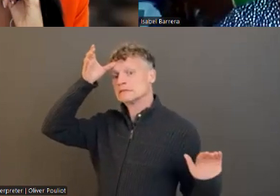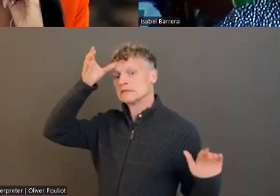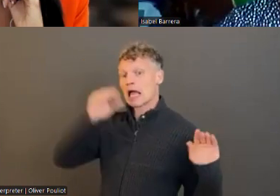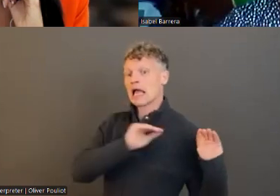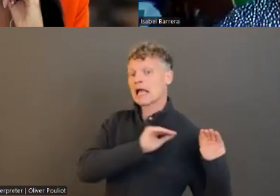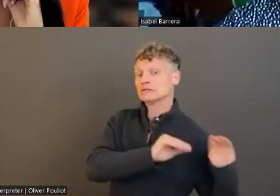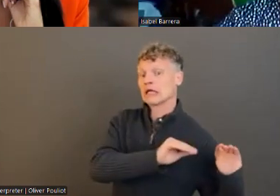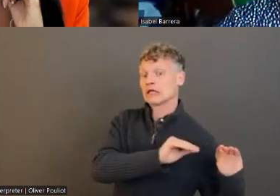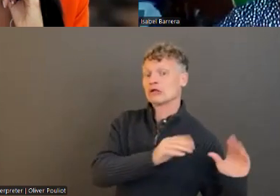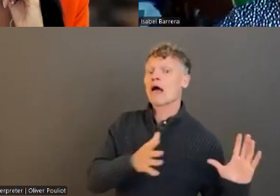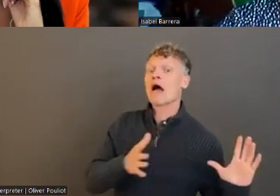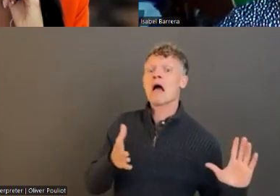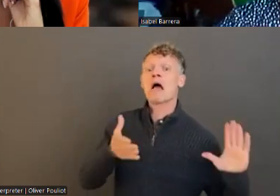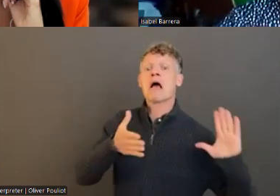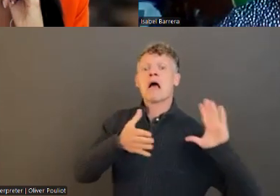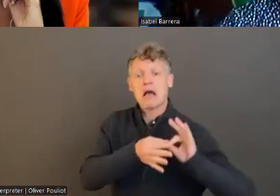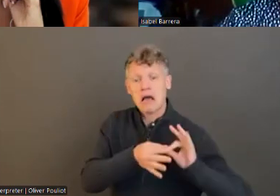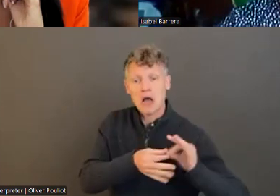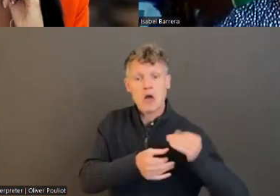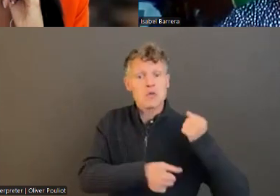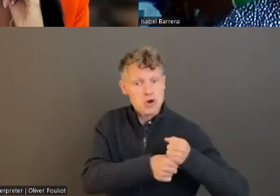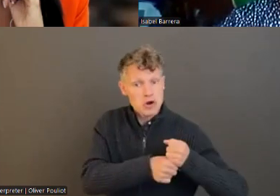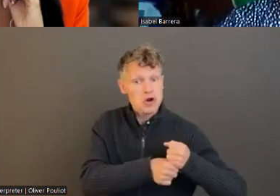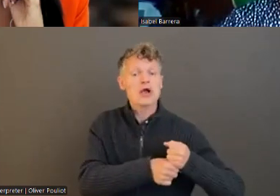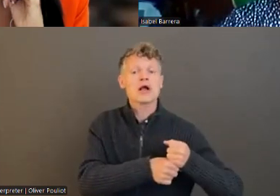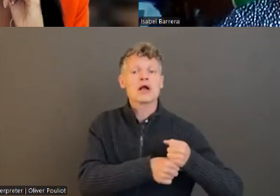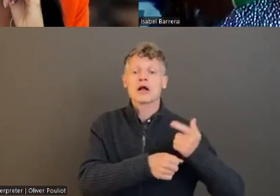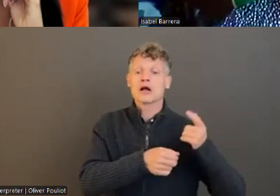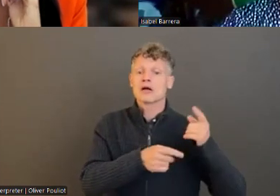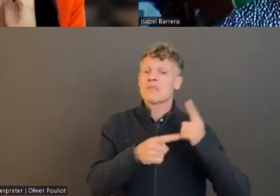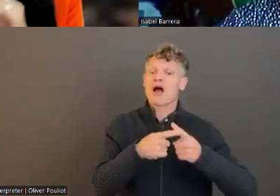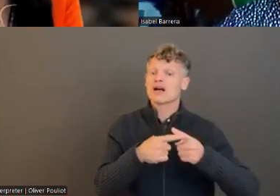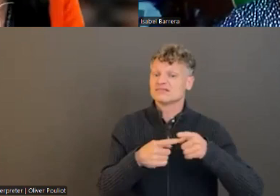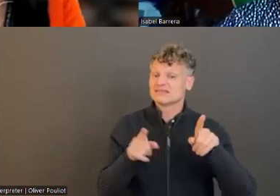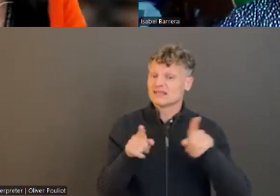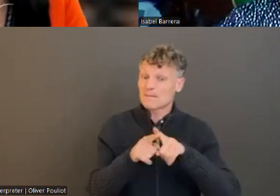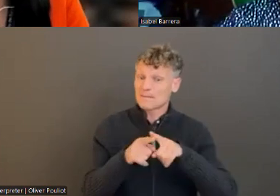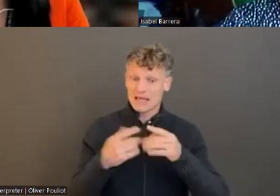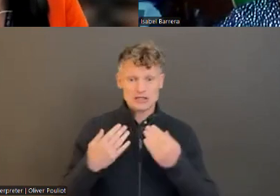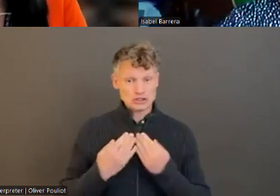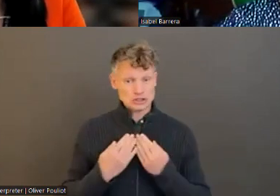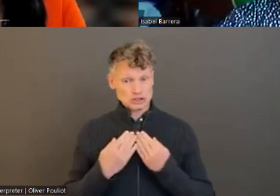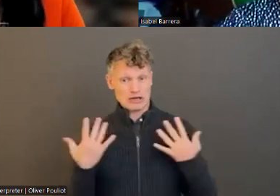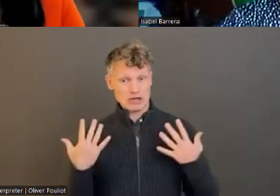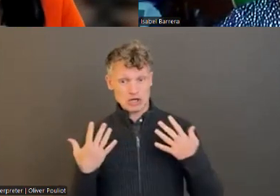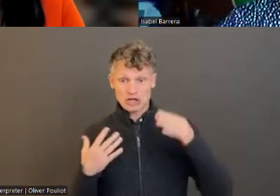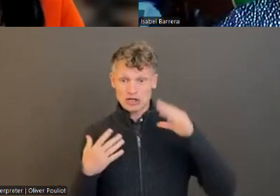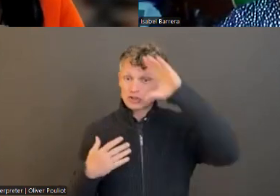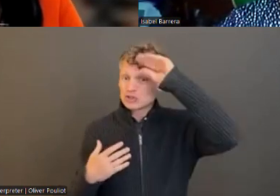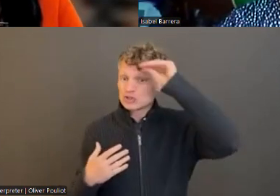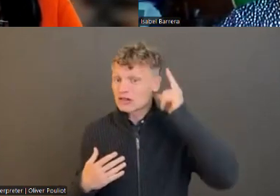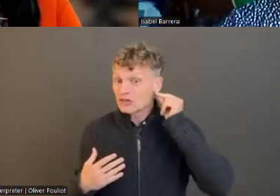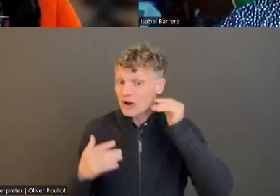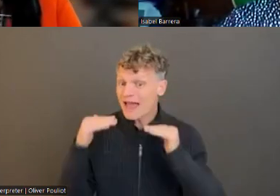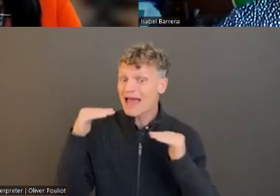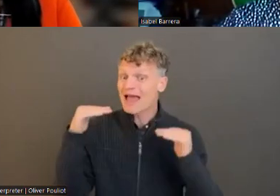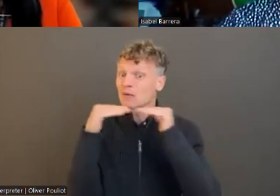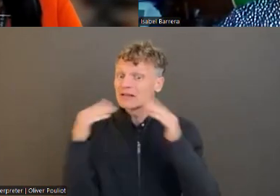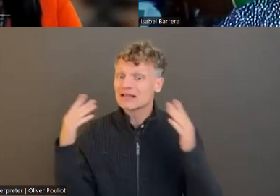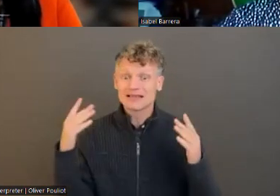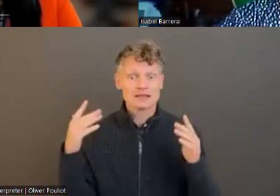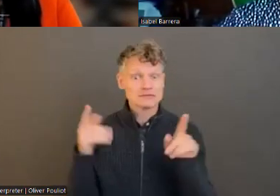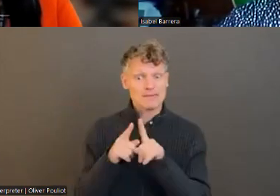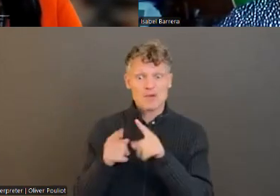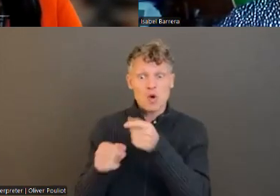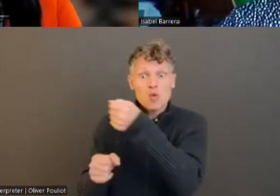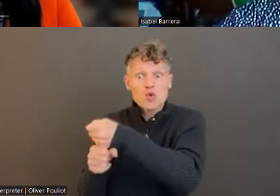de Género, trabajar con el Ministerio de Trabajo. Eso es sumamente importante. Muchas de las mujeres trabajamos, tenemos jornadas extensas y por lo